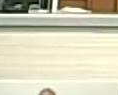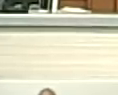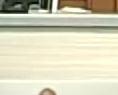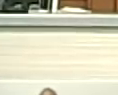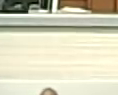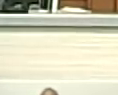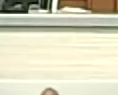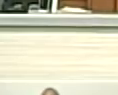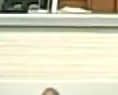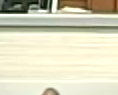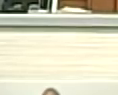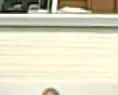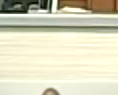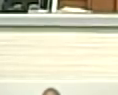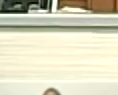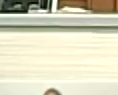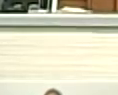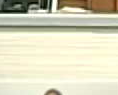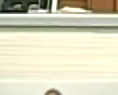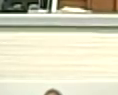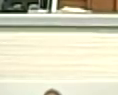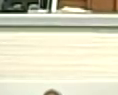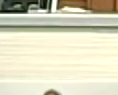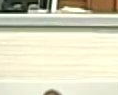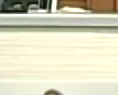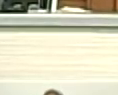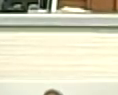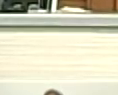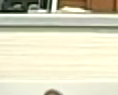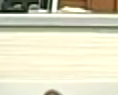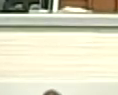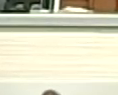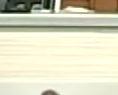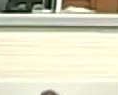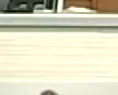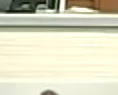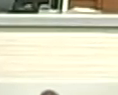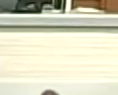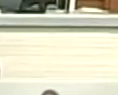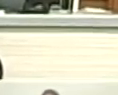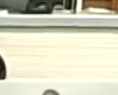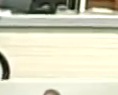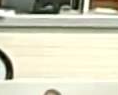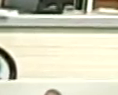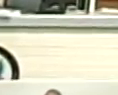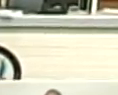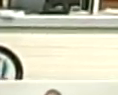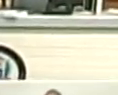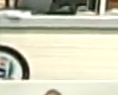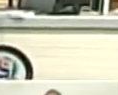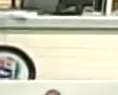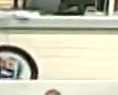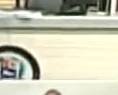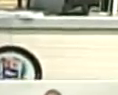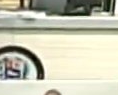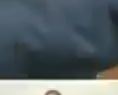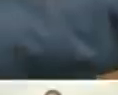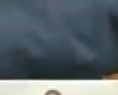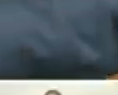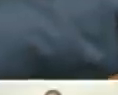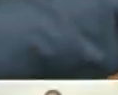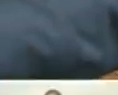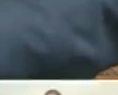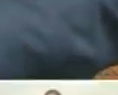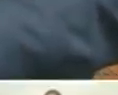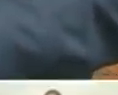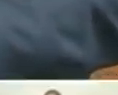de flores venezolanas. Vamos a proceder. ¿Qué lo hacemos? ¿Quién lo hace, presidente? ¿Usted? No. A bautizar